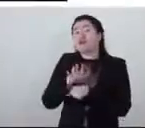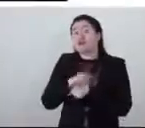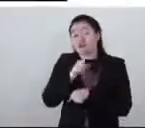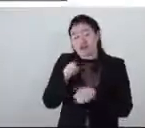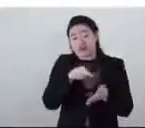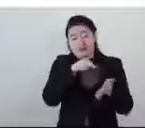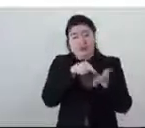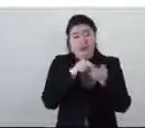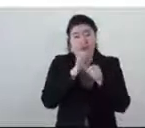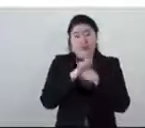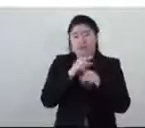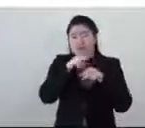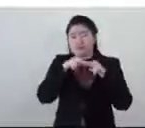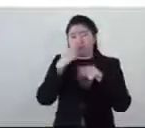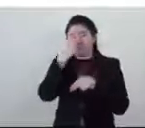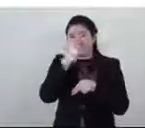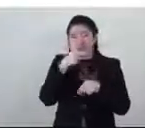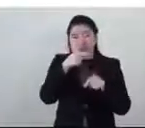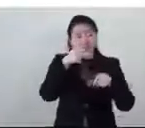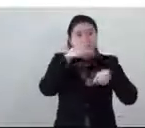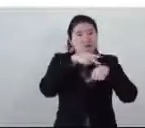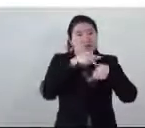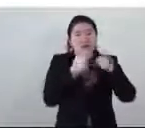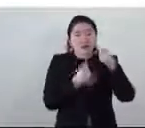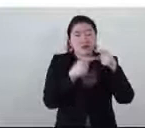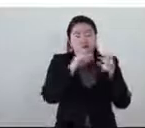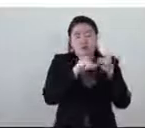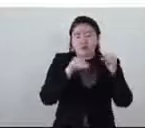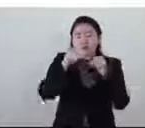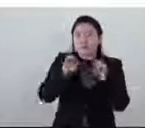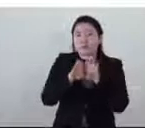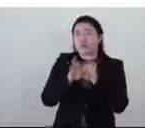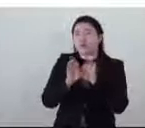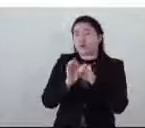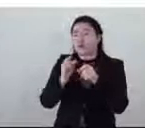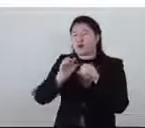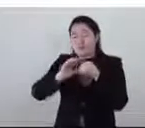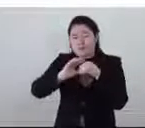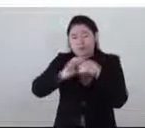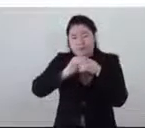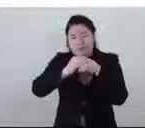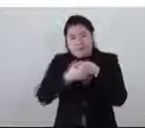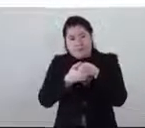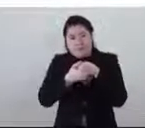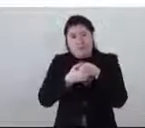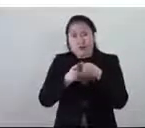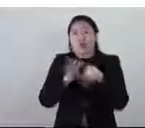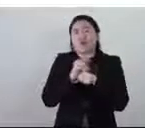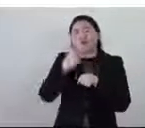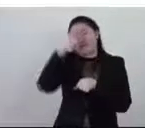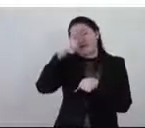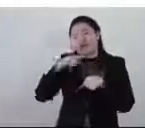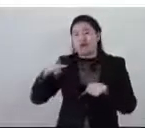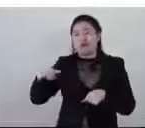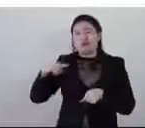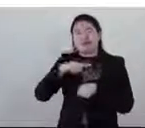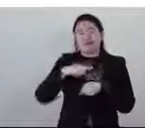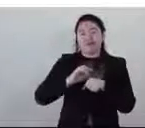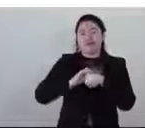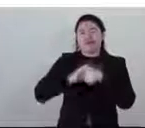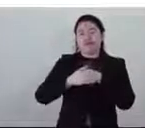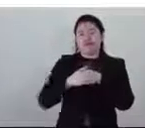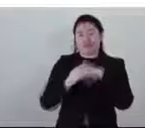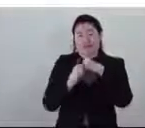visual del balasto, observando que algunas rocas del mismo han adquirido una apariencia más redonda, quizás debido al desgaste. La mayor parte